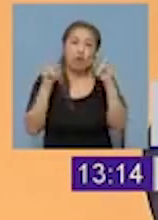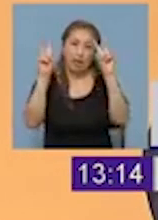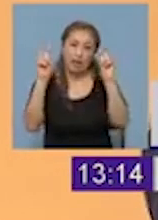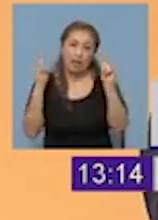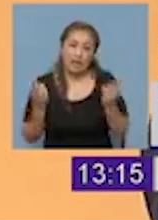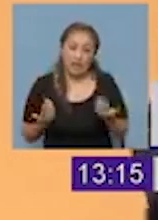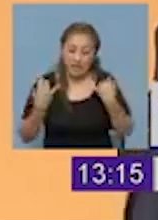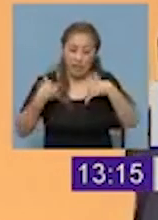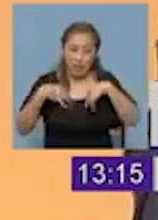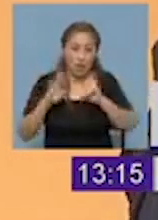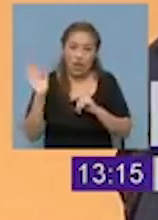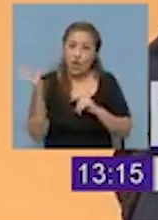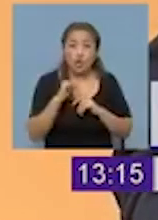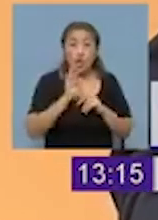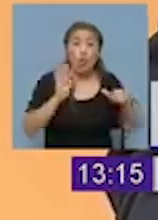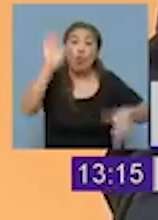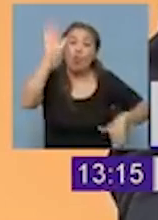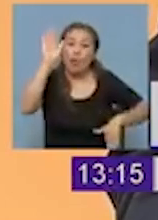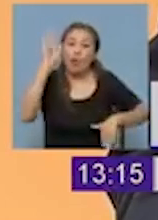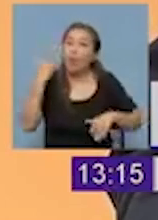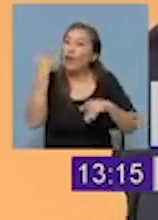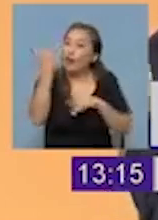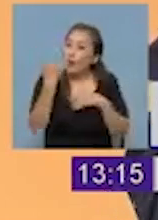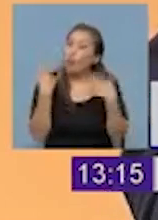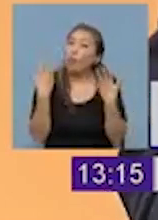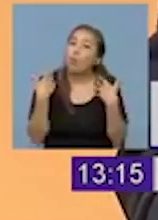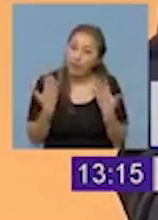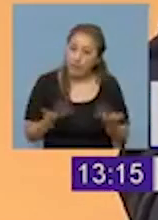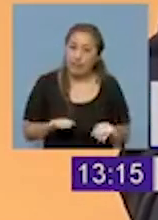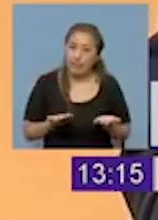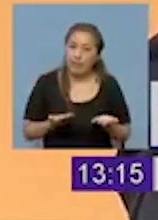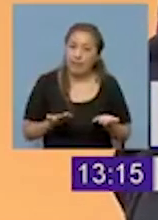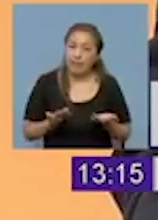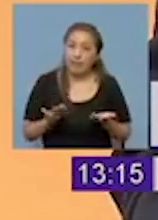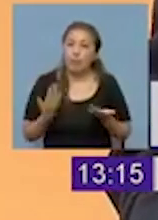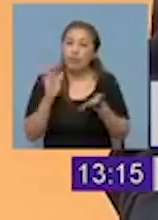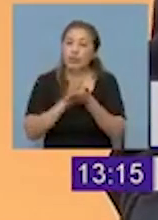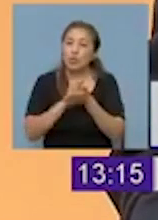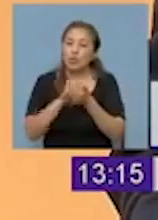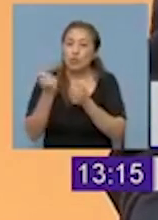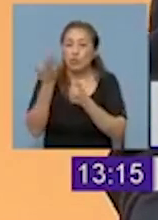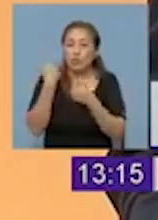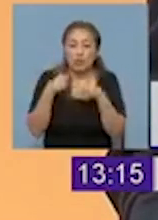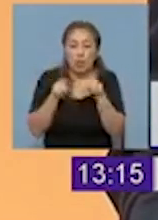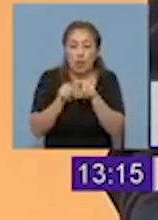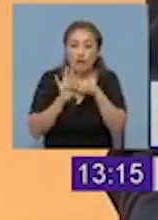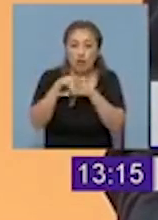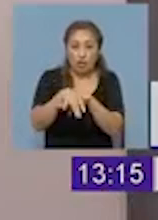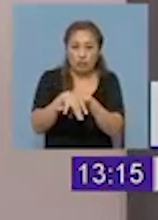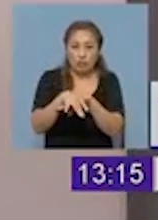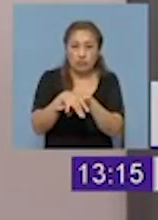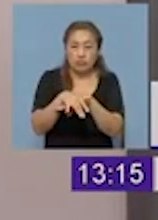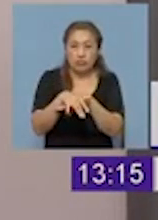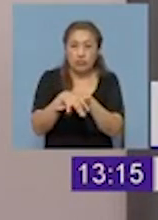bueno toda nuestra quebrada de humahuaca que está sujeta a situaciones como las que pasamos en volcán obviamente